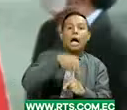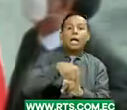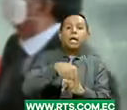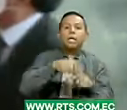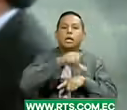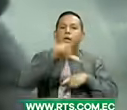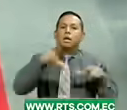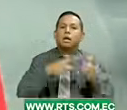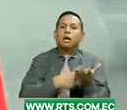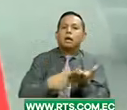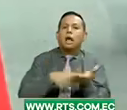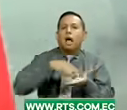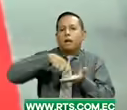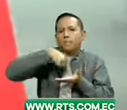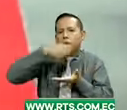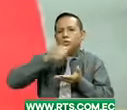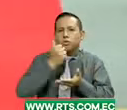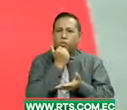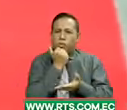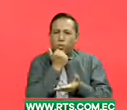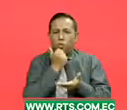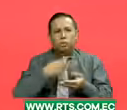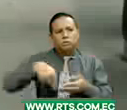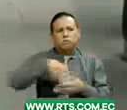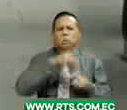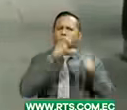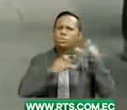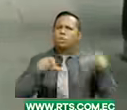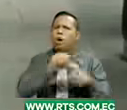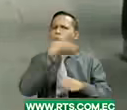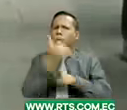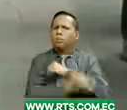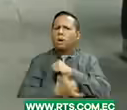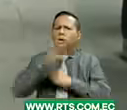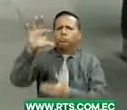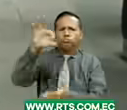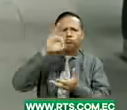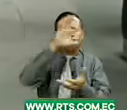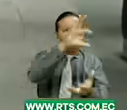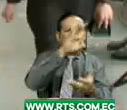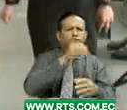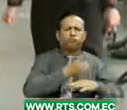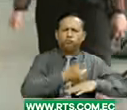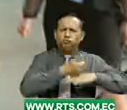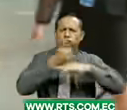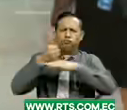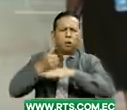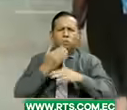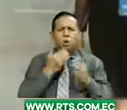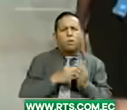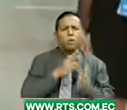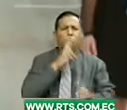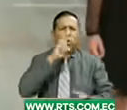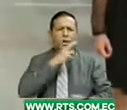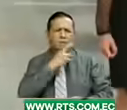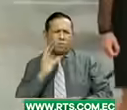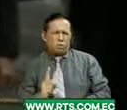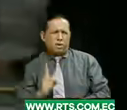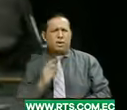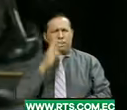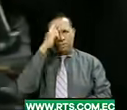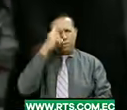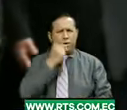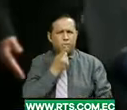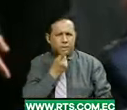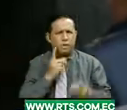encontraban, entre otros, el presidente de Brasil, Jair Bolsonaro, el rey de España, Felipe VI, y el mandatario de la República Dominicana, Luis Abinader. Pero